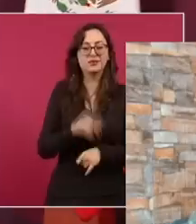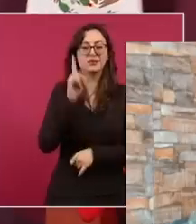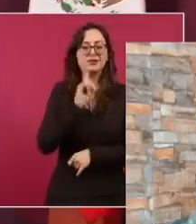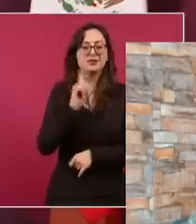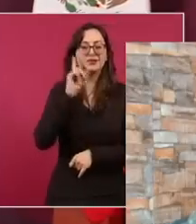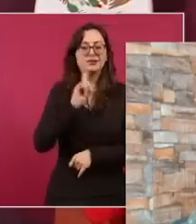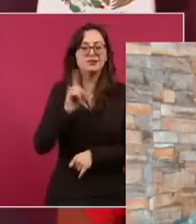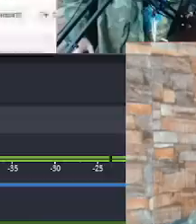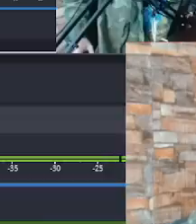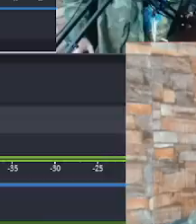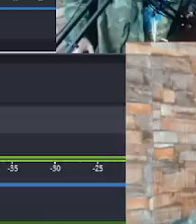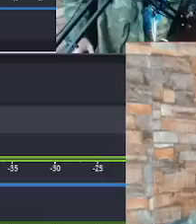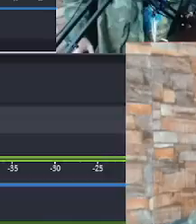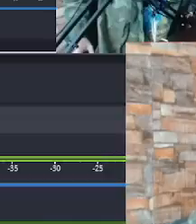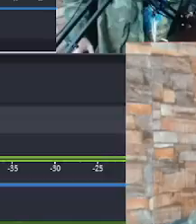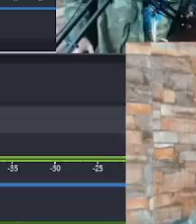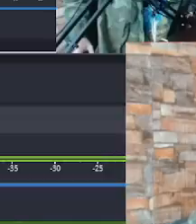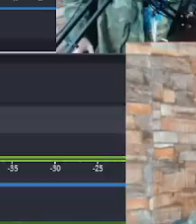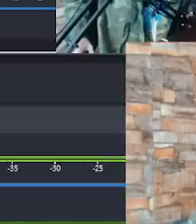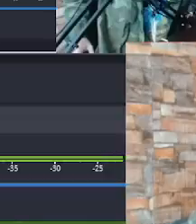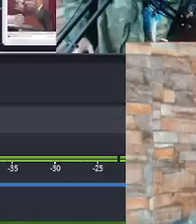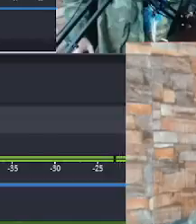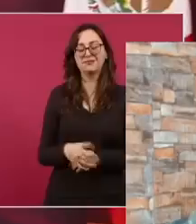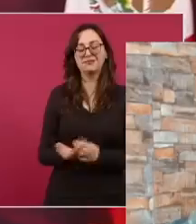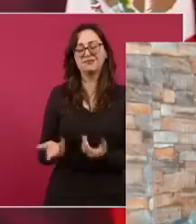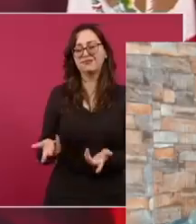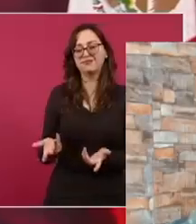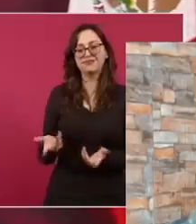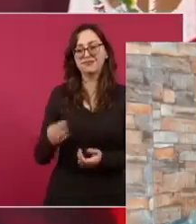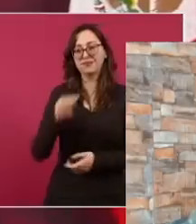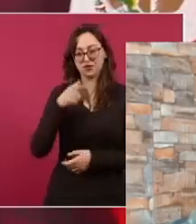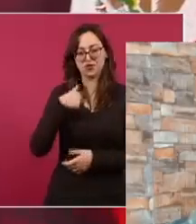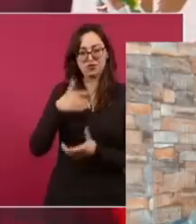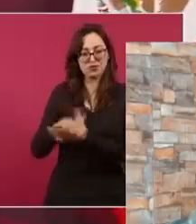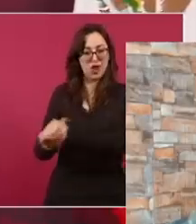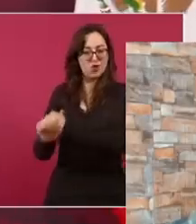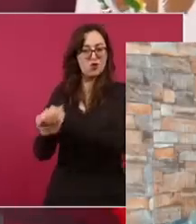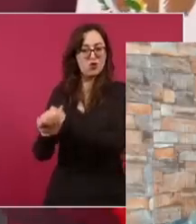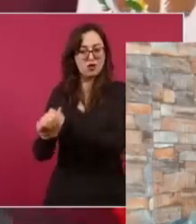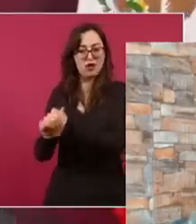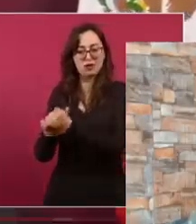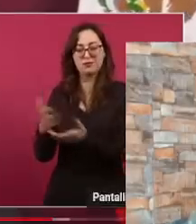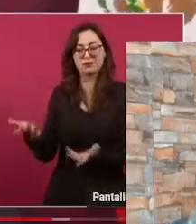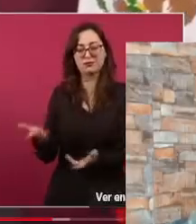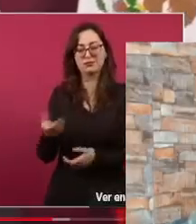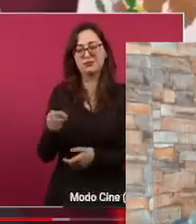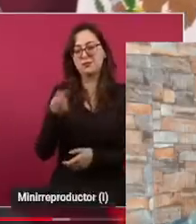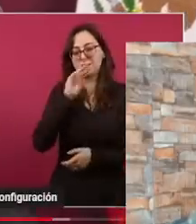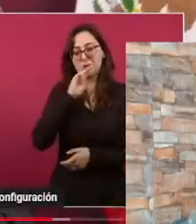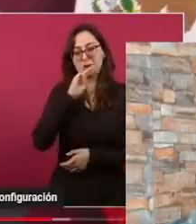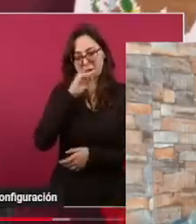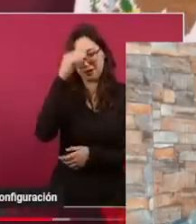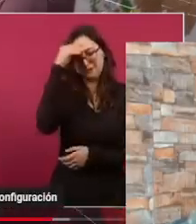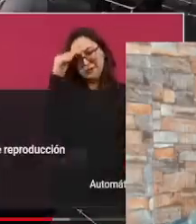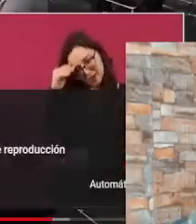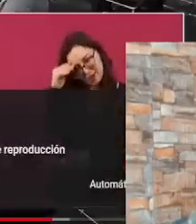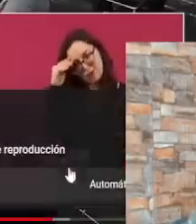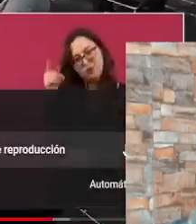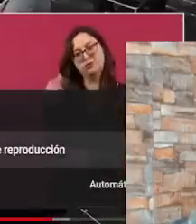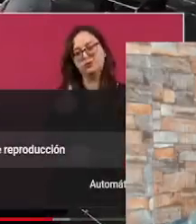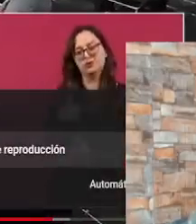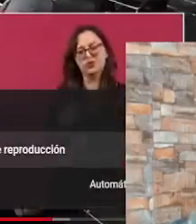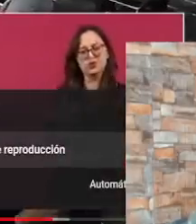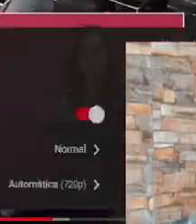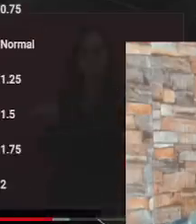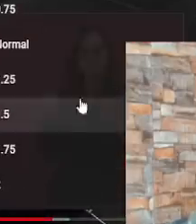de Guzmán Loera. Estamos haciendo un camino, que por cierto ya debe estar